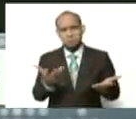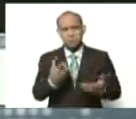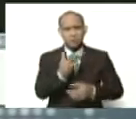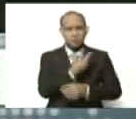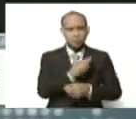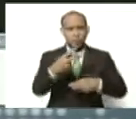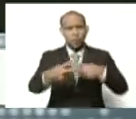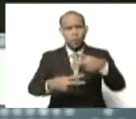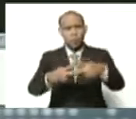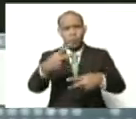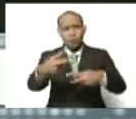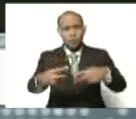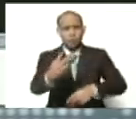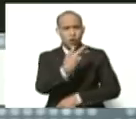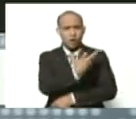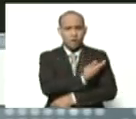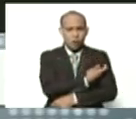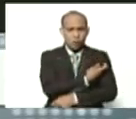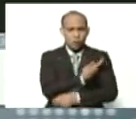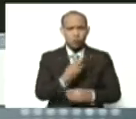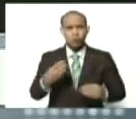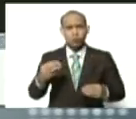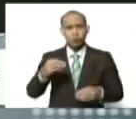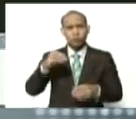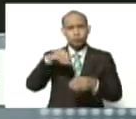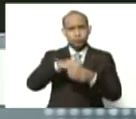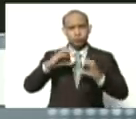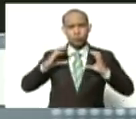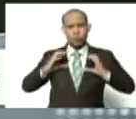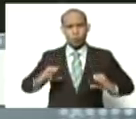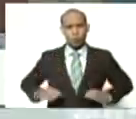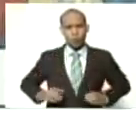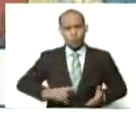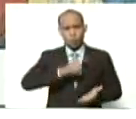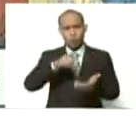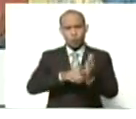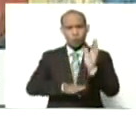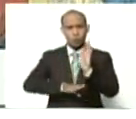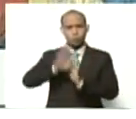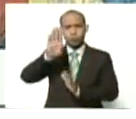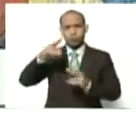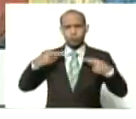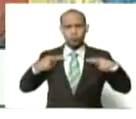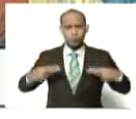hacen los procesos de vacunación, que inmunicen completamente al ser humano.